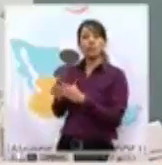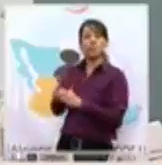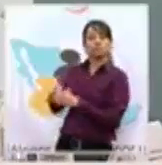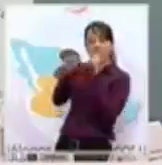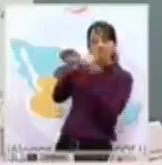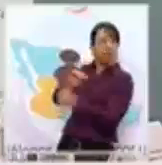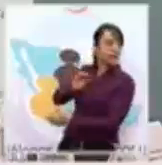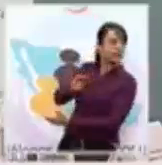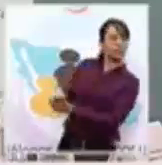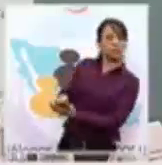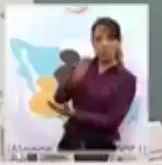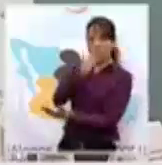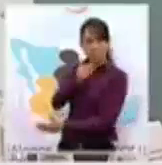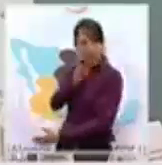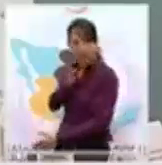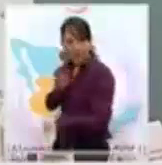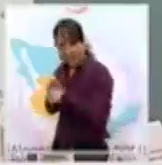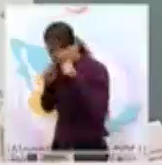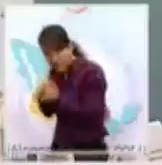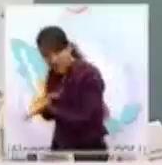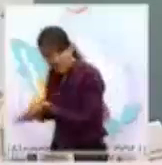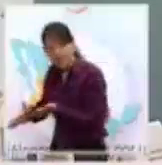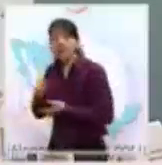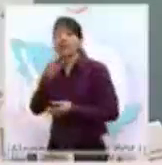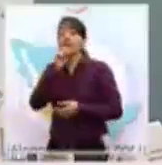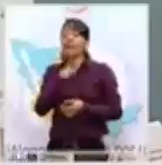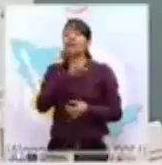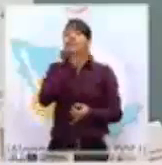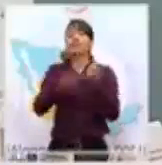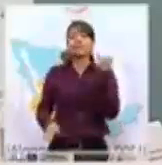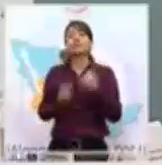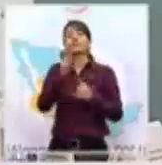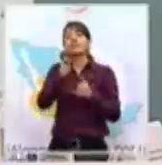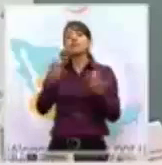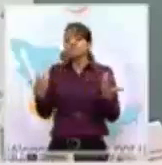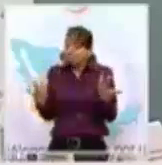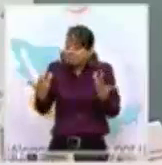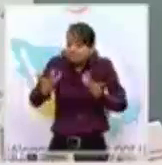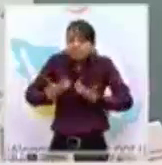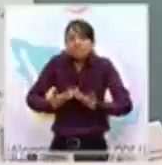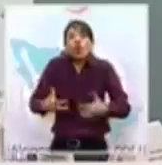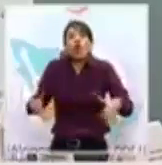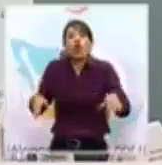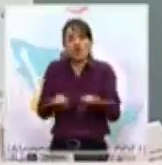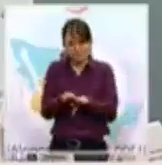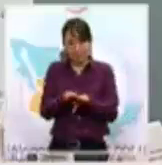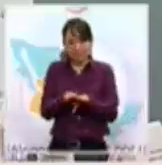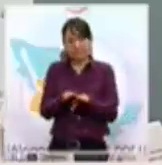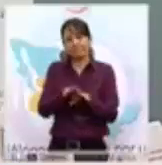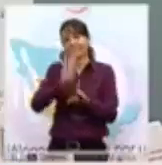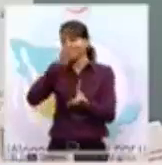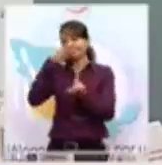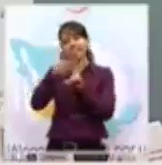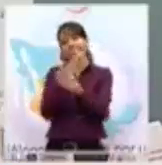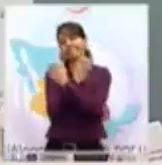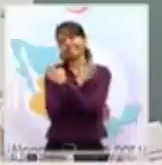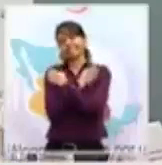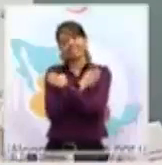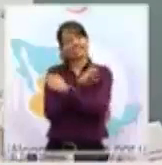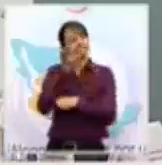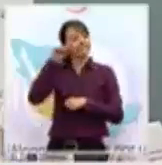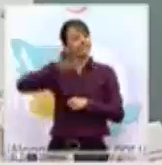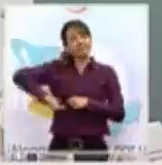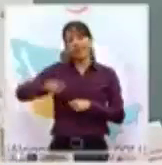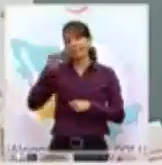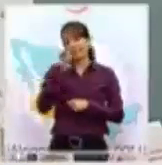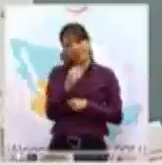de la propia cohesión. En el tema educativo, algo que siempre permea es el tema del